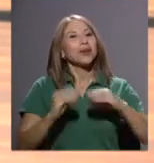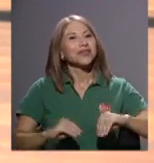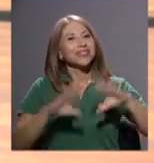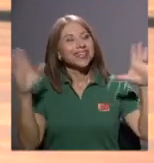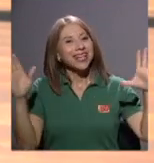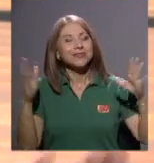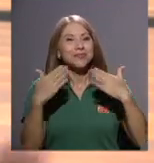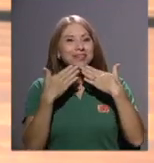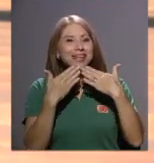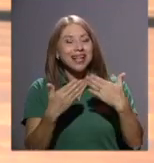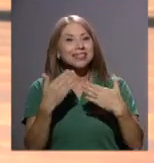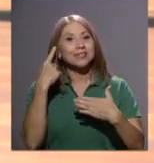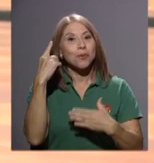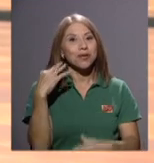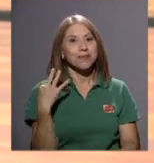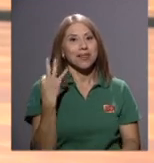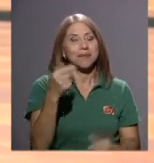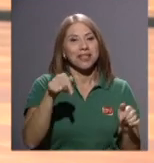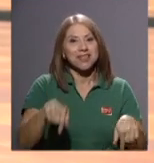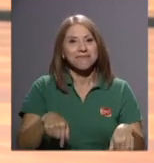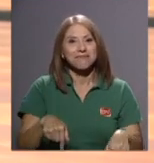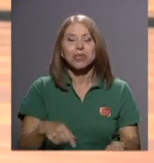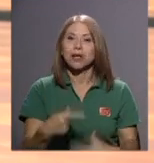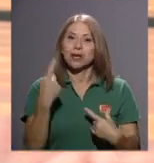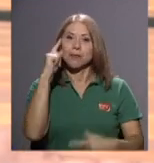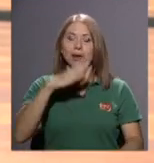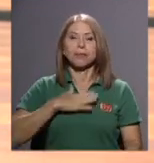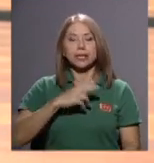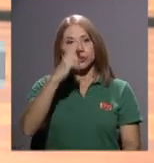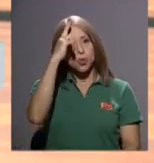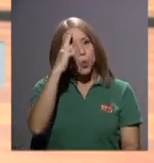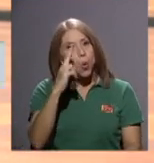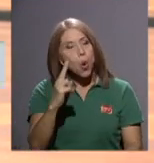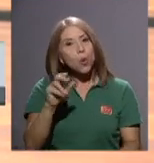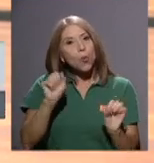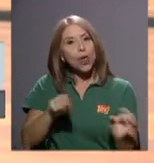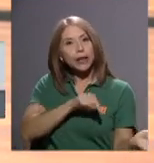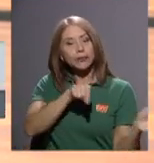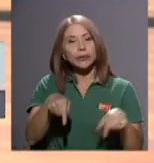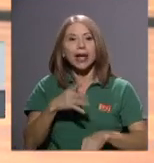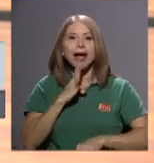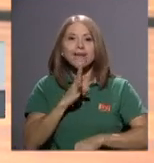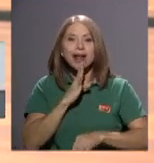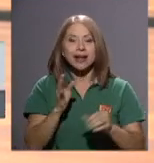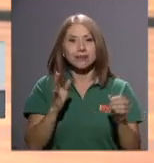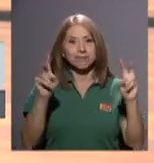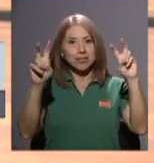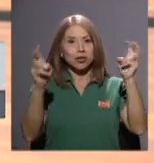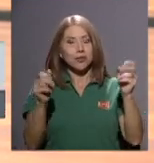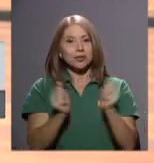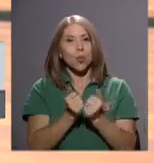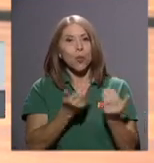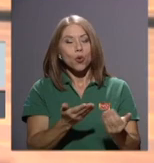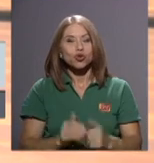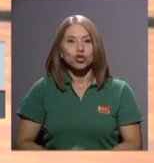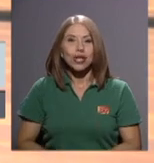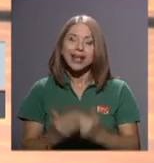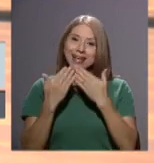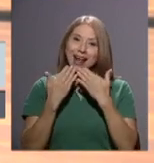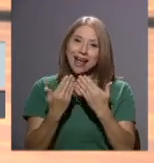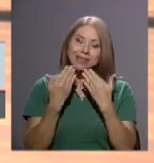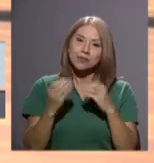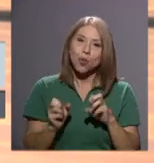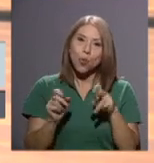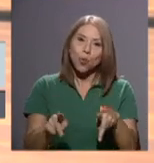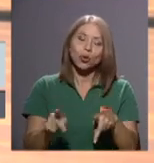Muchas gracias por invitarme aquí. De verdad que es un honor para mí poder estar hablando de estos temas con vos. Gracias por el espacio para un